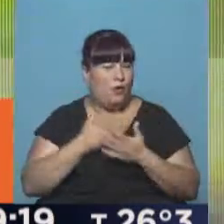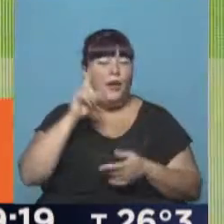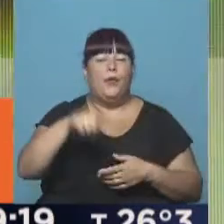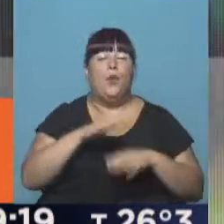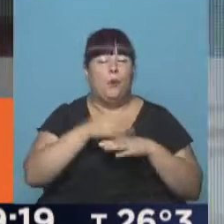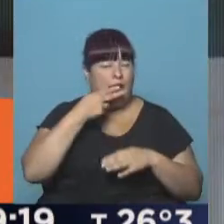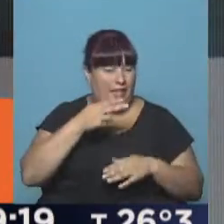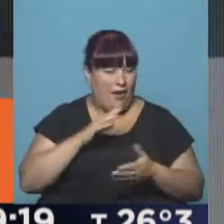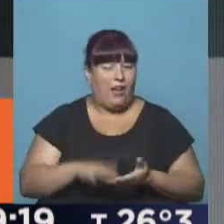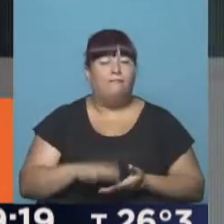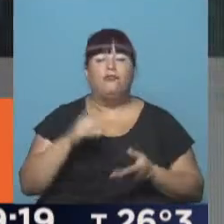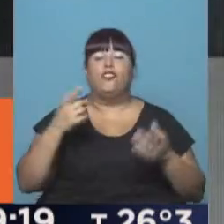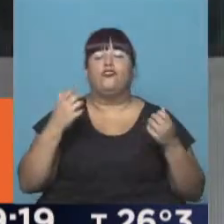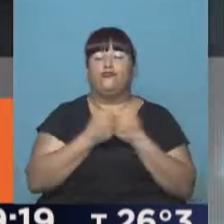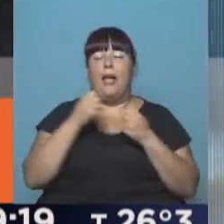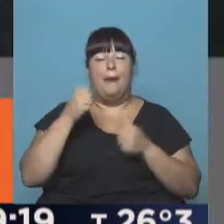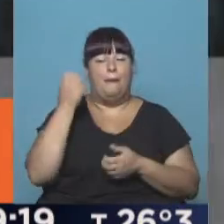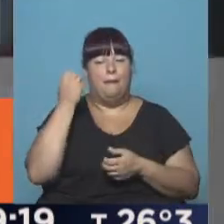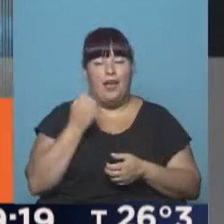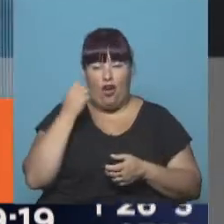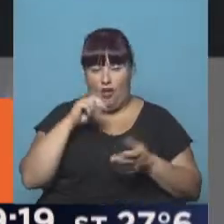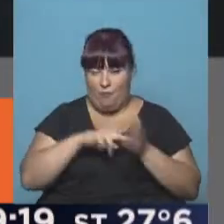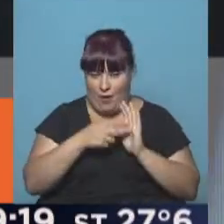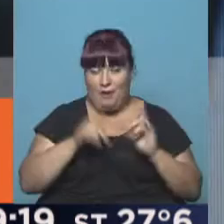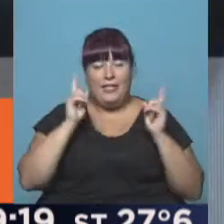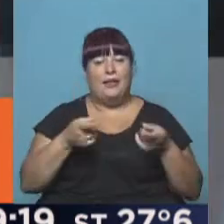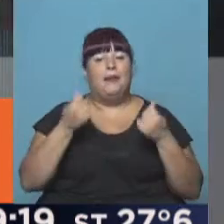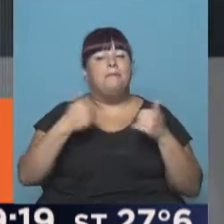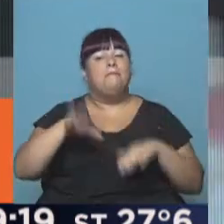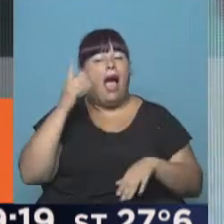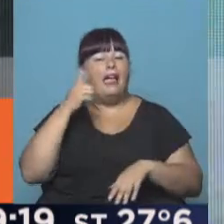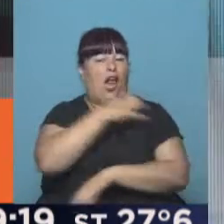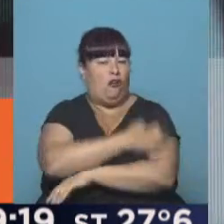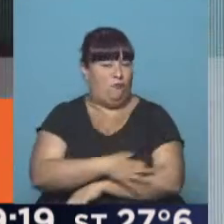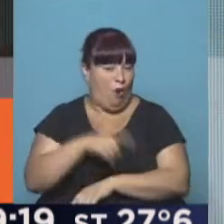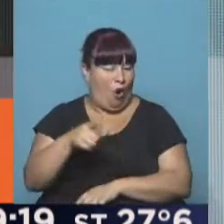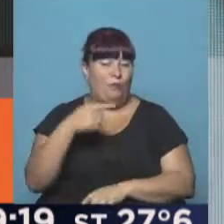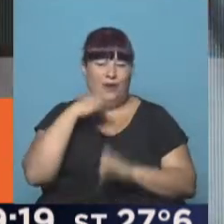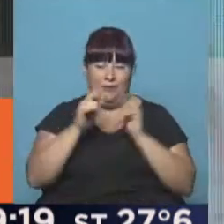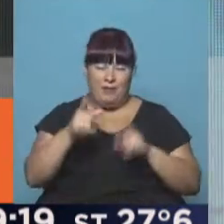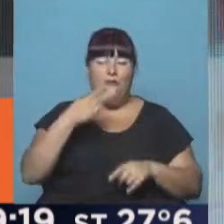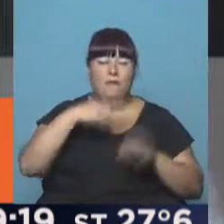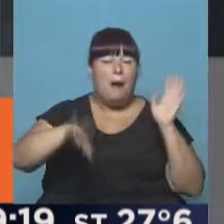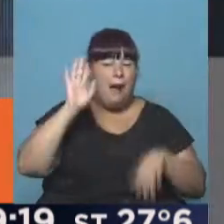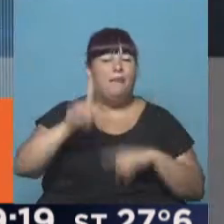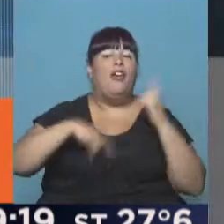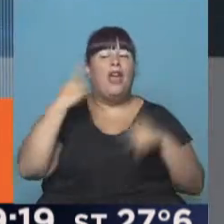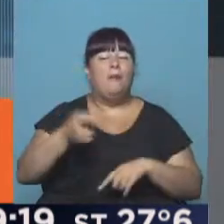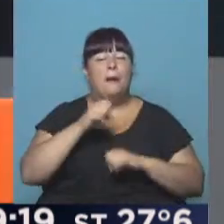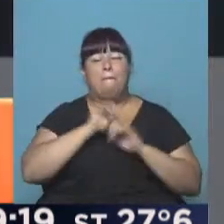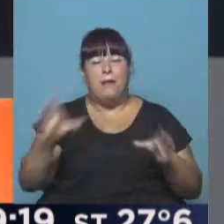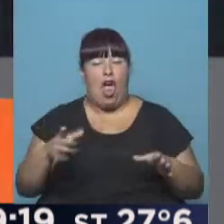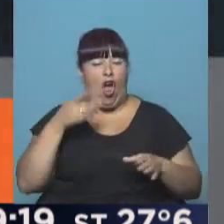provoca el tabaco. O sea que el impacto económico es dramático, que golpea más fuertemente a los más pobres, porque como dijimos, fuman más, pero después son los que